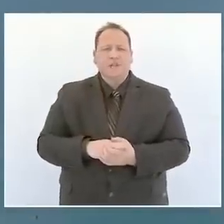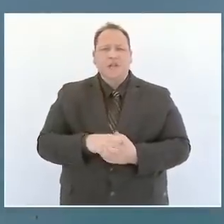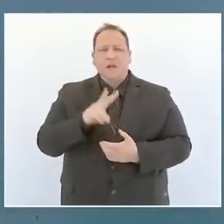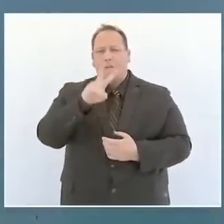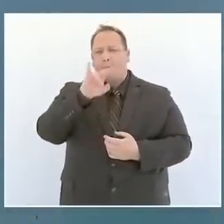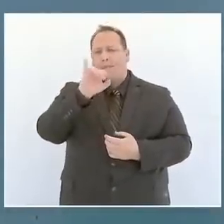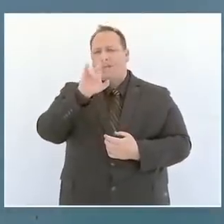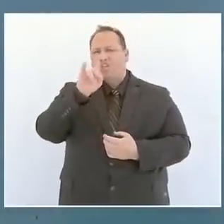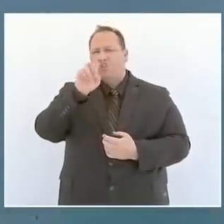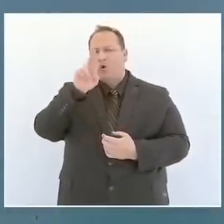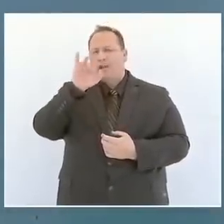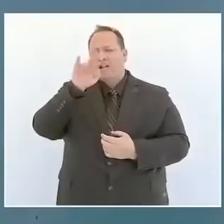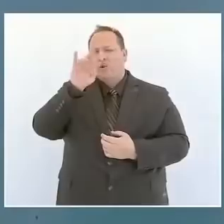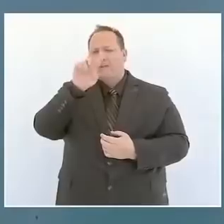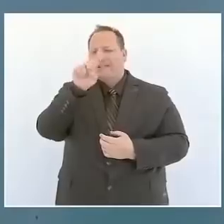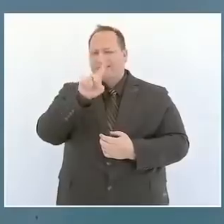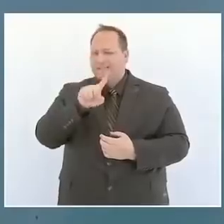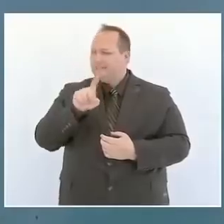Rodríguez,